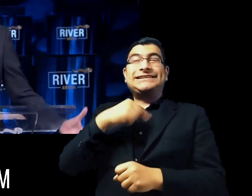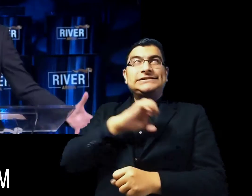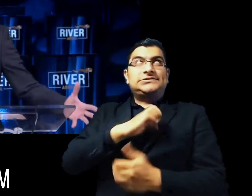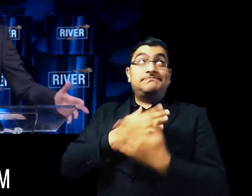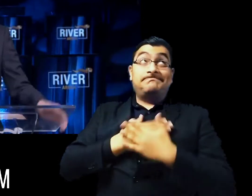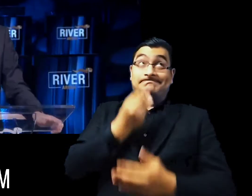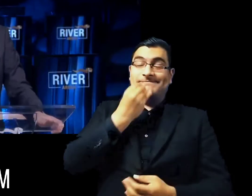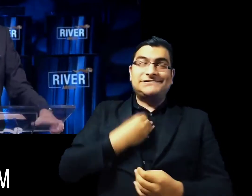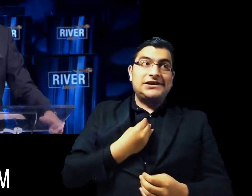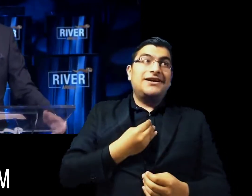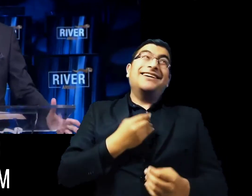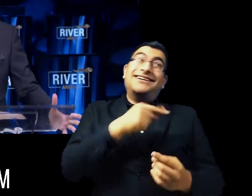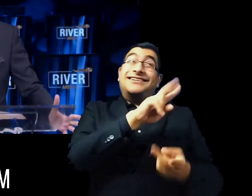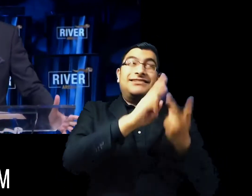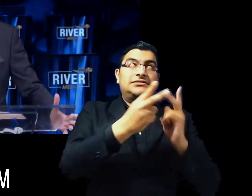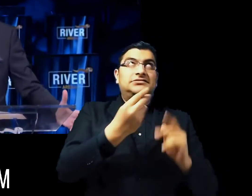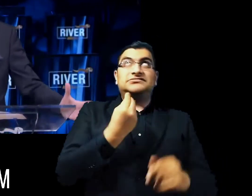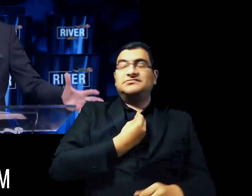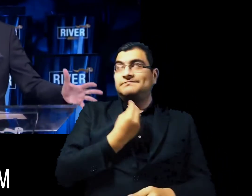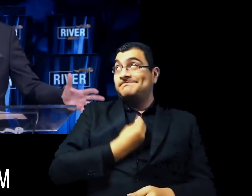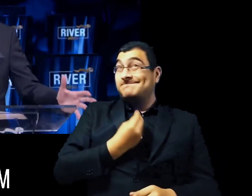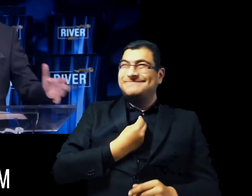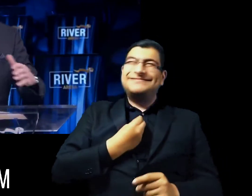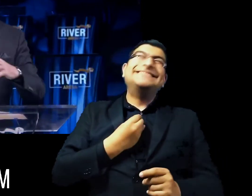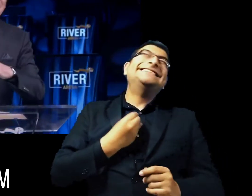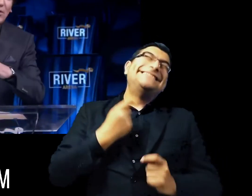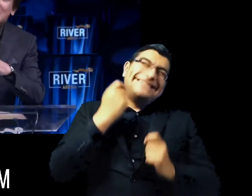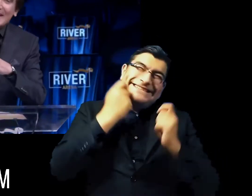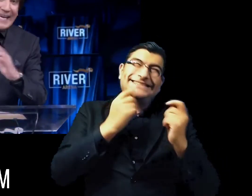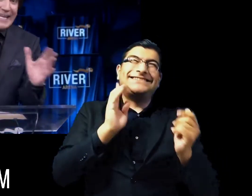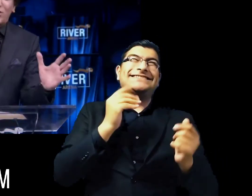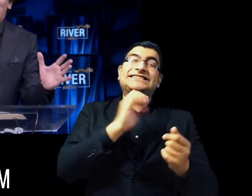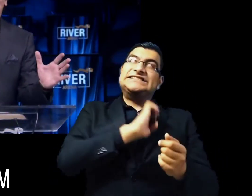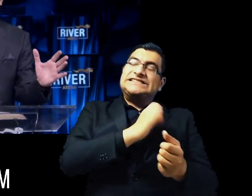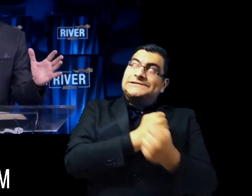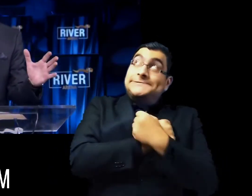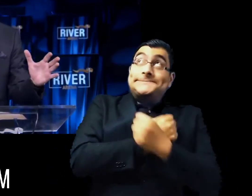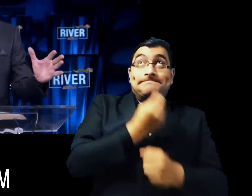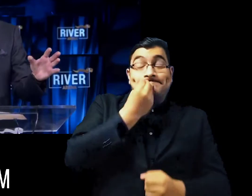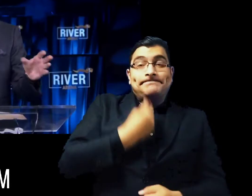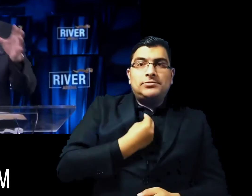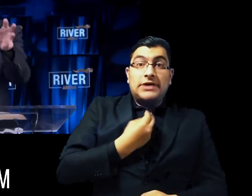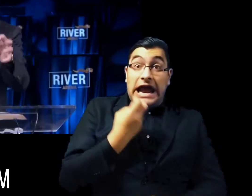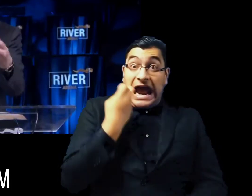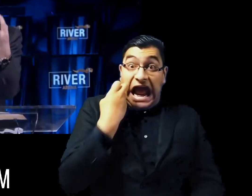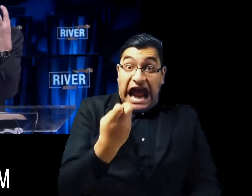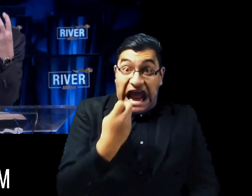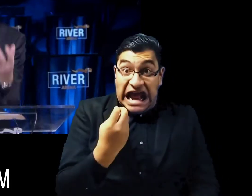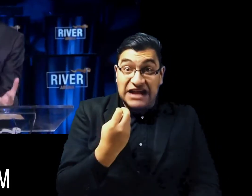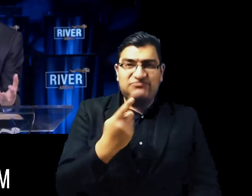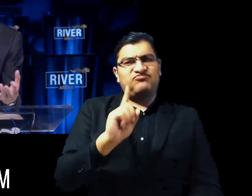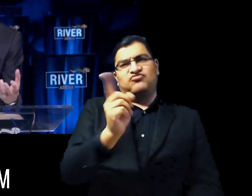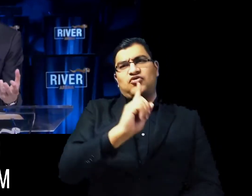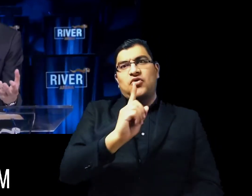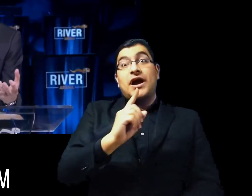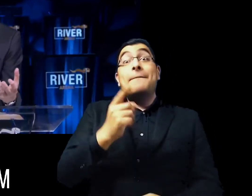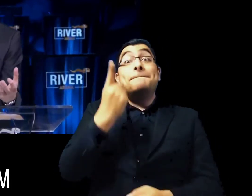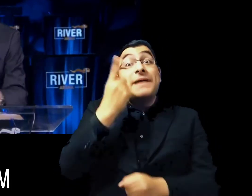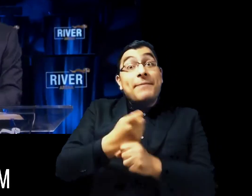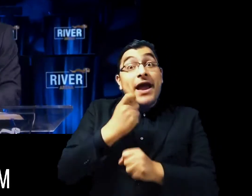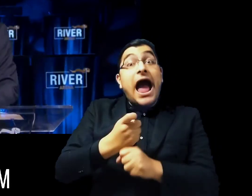lo soporto, pero voy a besar al vecino. No lo aguanto, pero lo voy a abrazar igual. Pero el secreto para amar no es ese. El secreto para amar es recibir